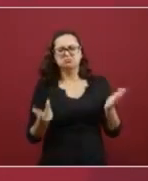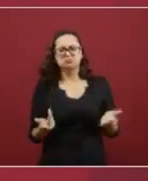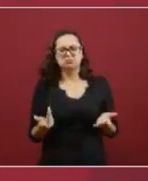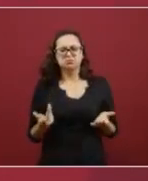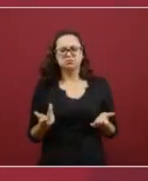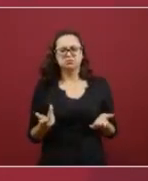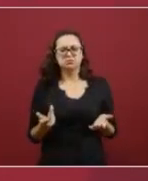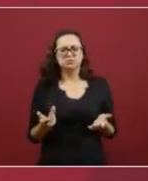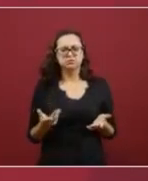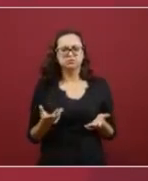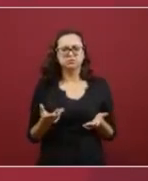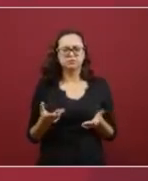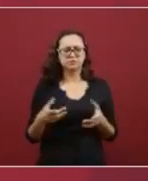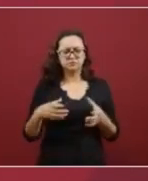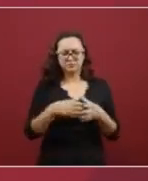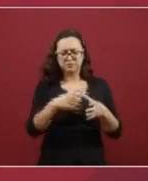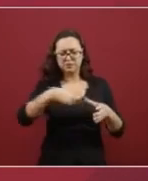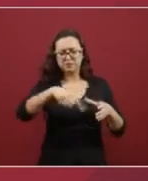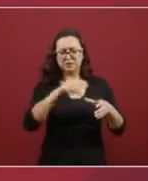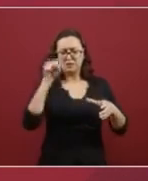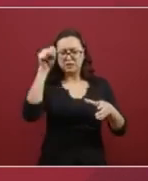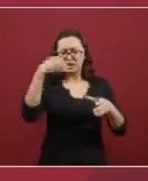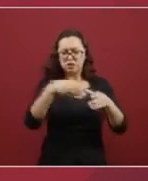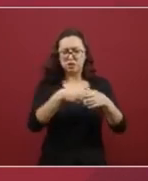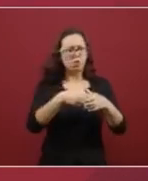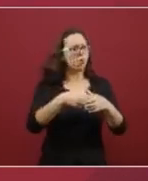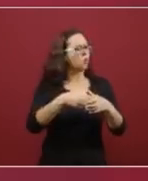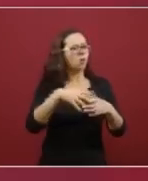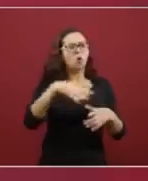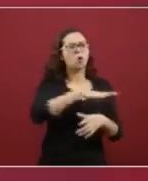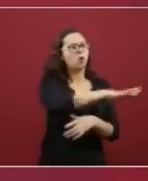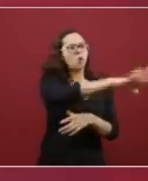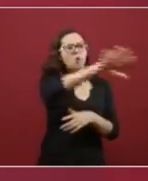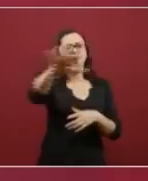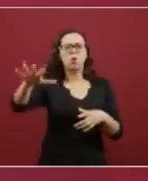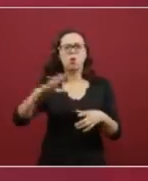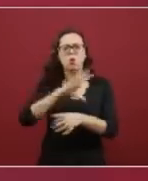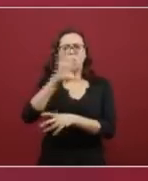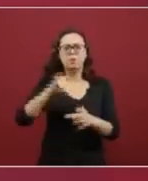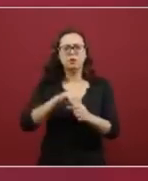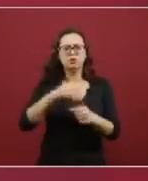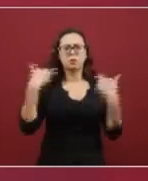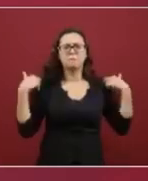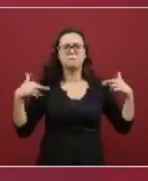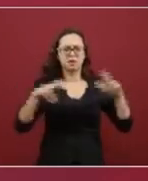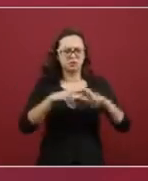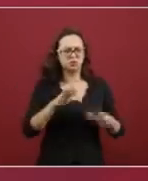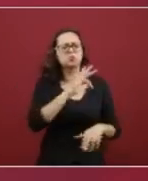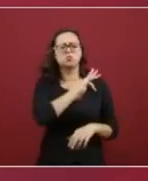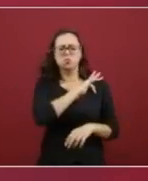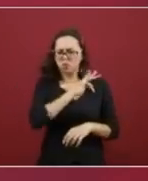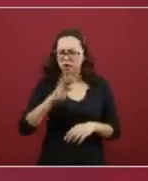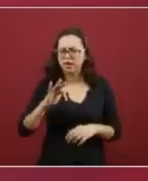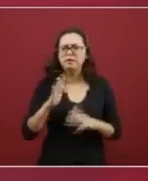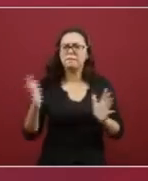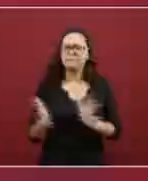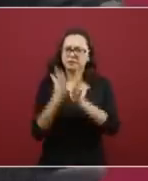esta sección sindical, sino todos los maestros, conocer y participar,